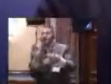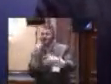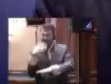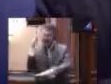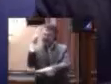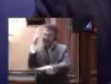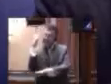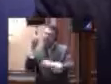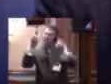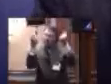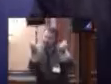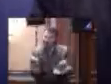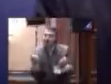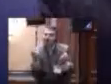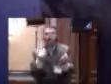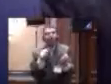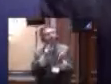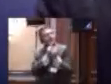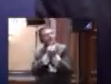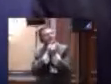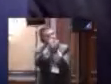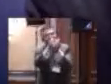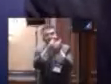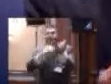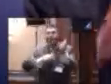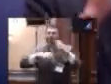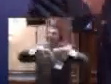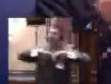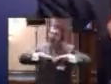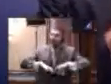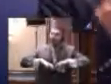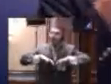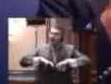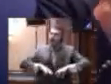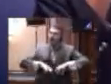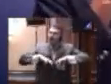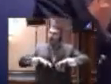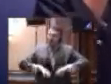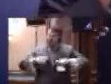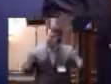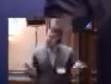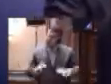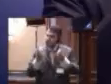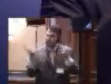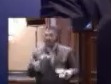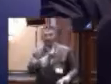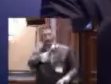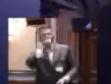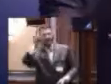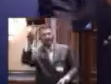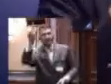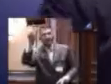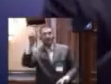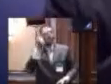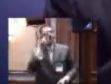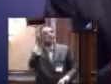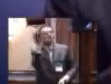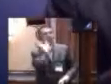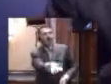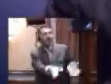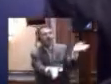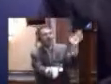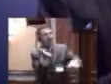ciudadanos, pero en lo fundamental estamos ante un proceso de transformación pacífica que va a requerir tener una trayectoria hacia adelante. Y en